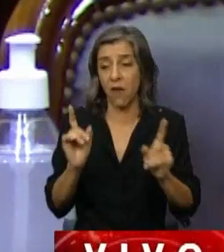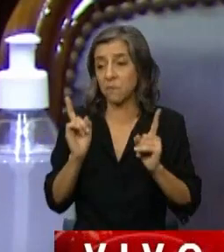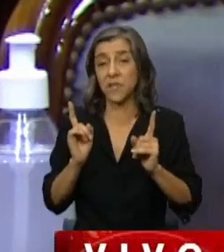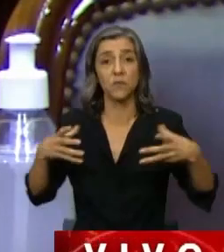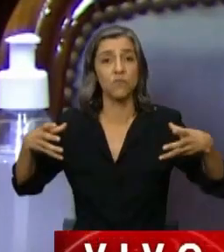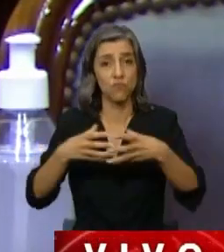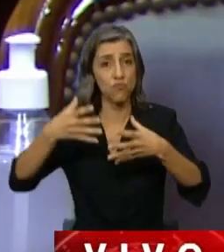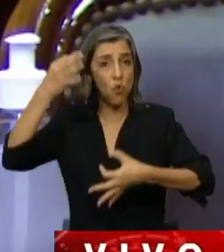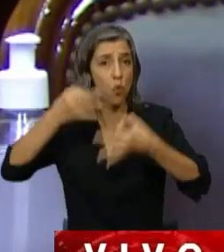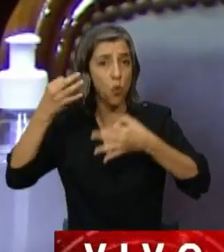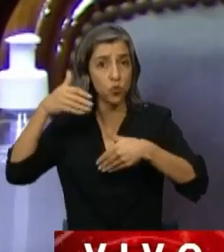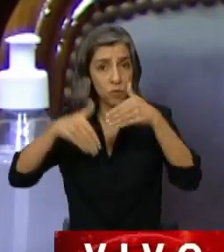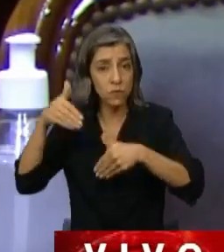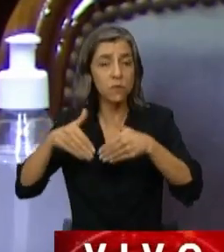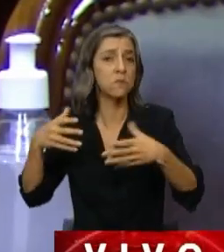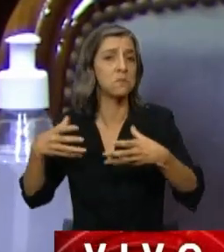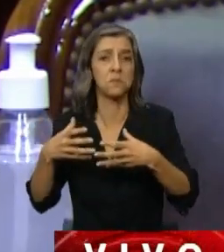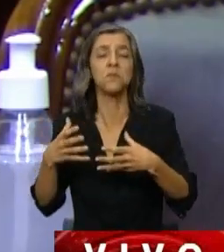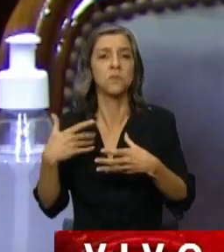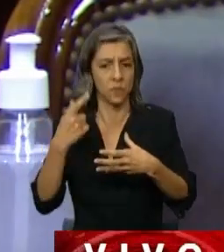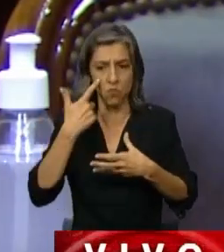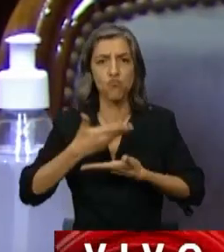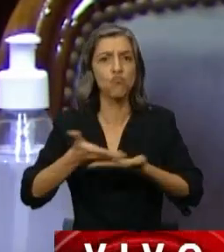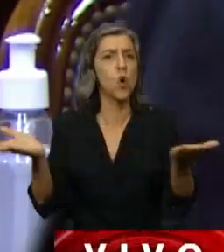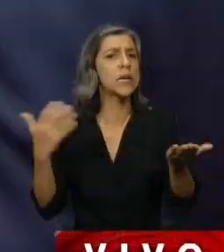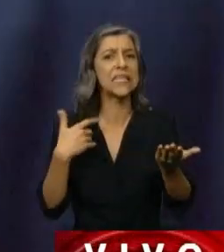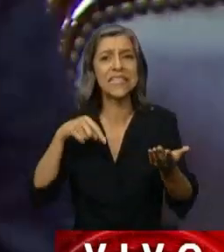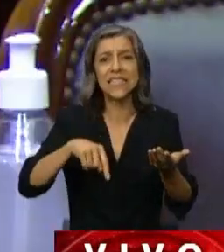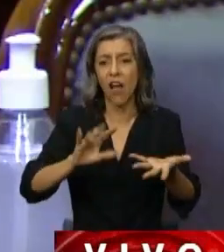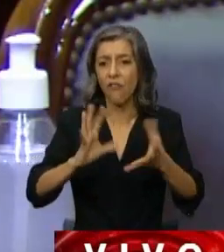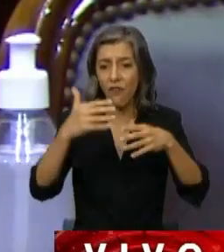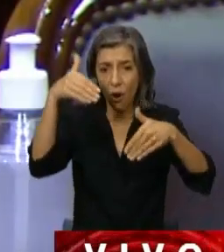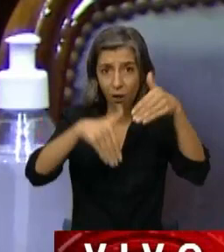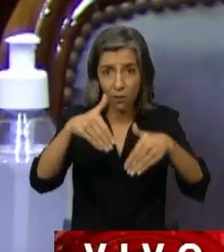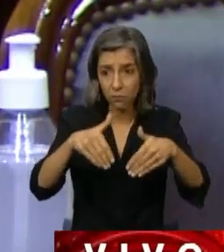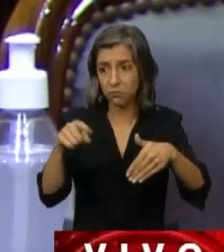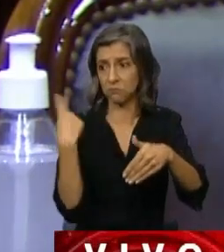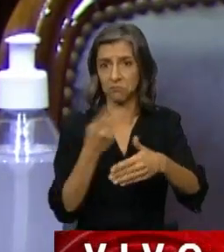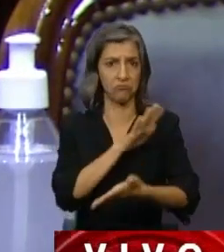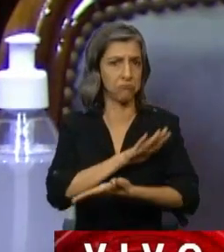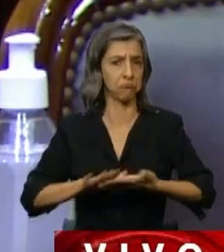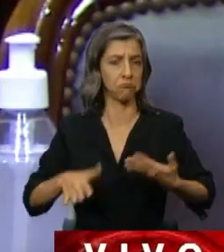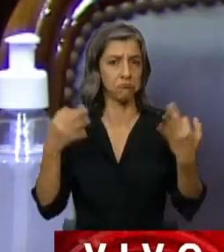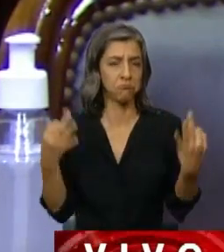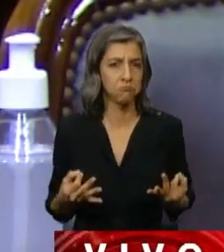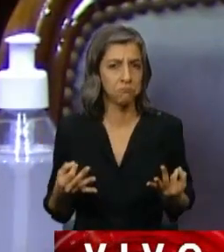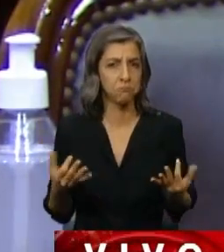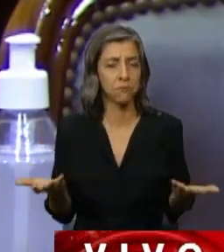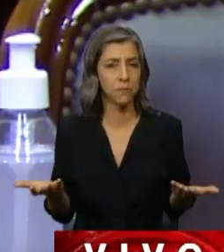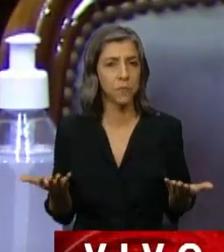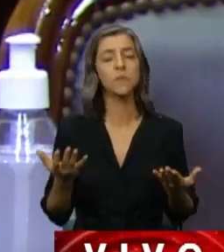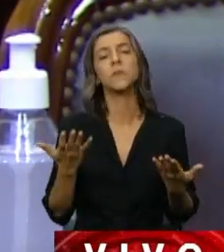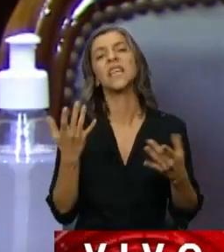electoral es clave y muestra la solvencia de nuestro sistema electoral y ha dicho siempre hay